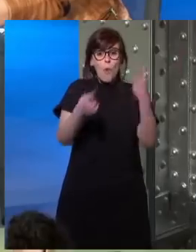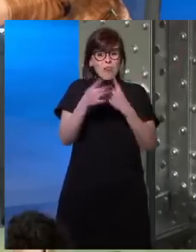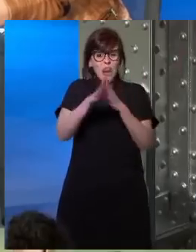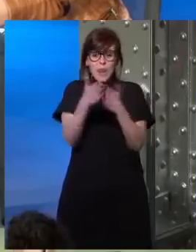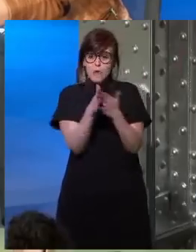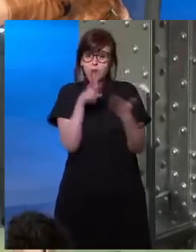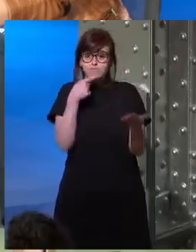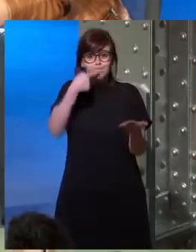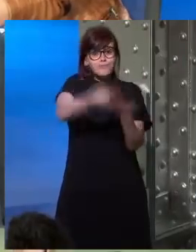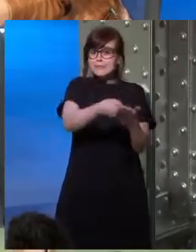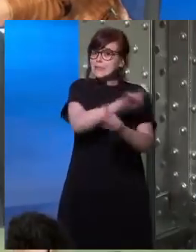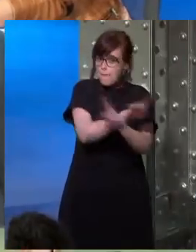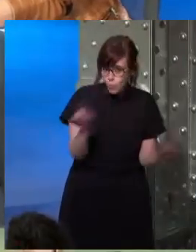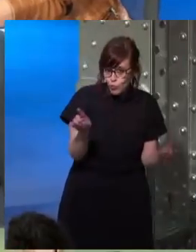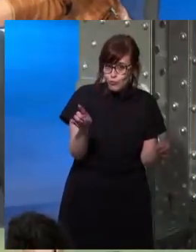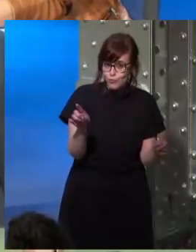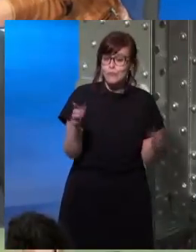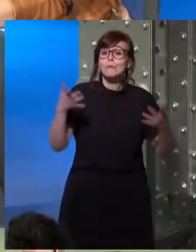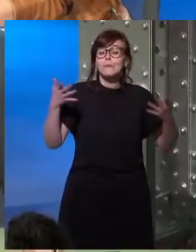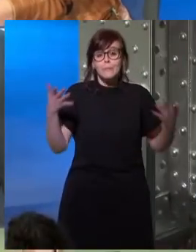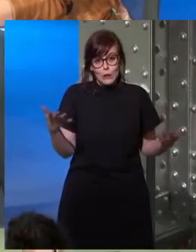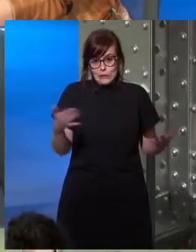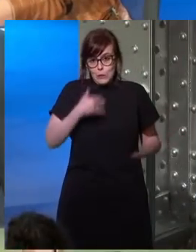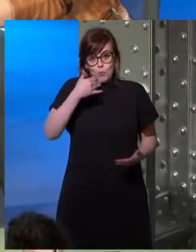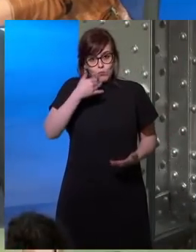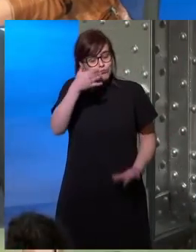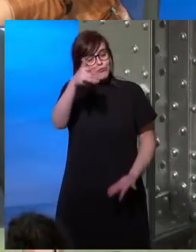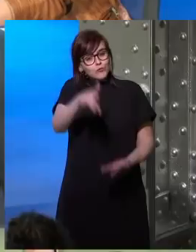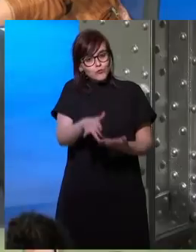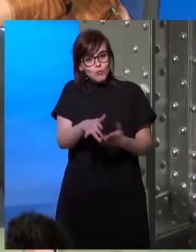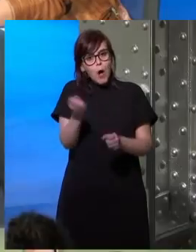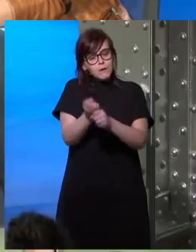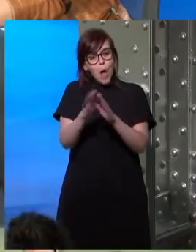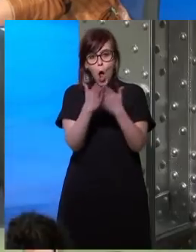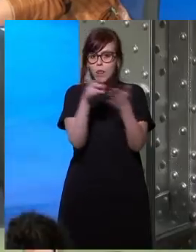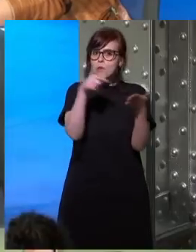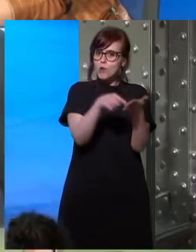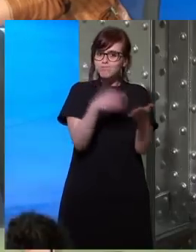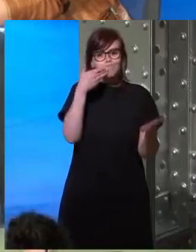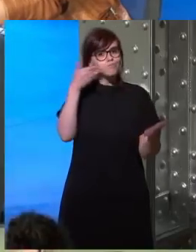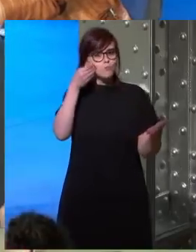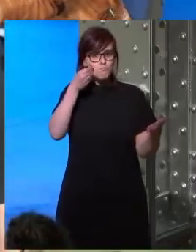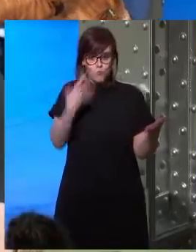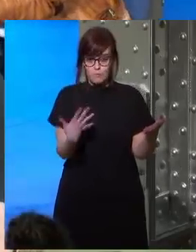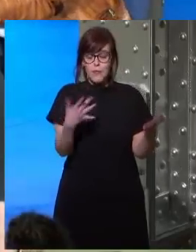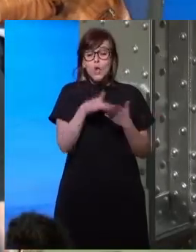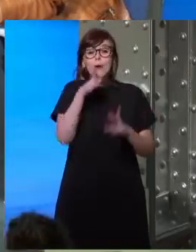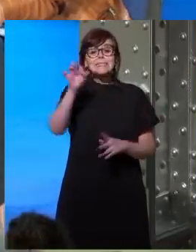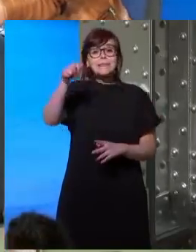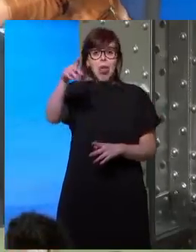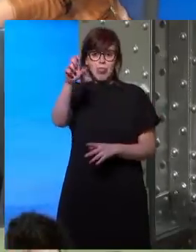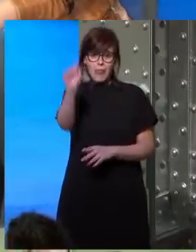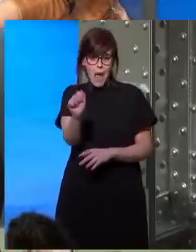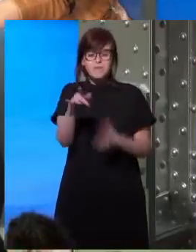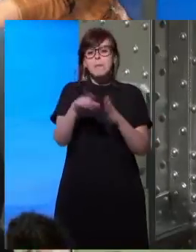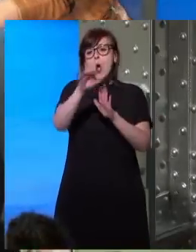los libros. Por eso es tan de agradecer, o sea, que se haga este tipo de trabajo. De Sandra, yo no voy a gastar tiempo con todo eso de